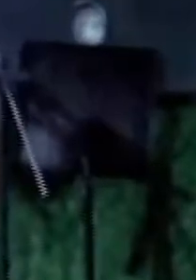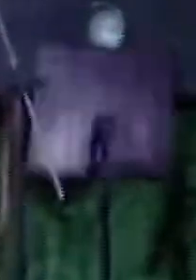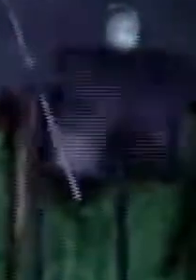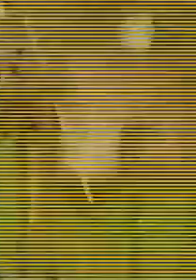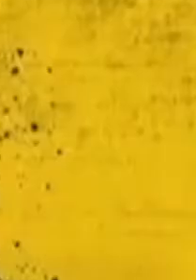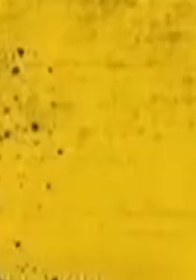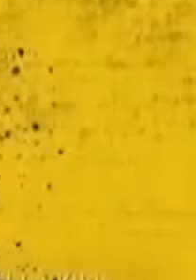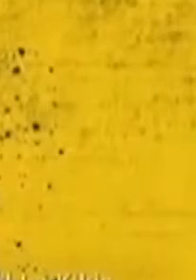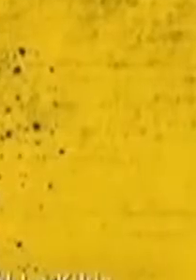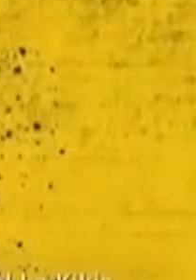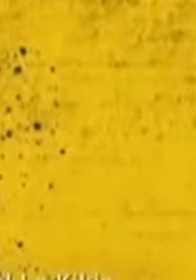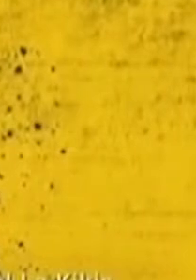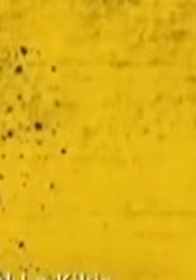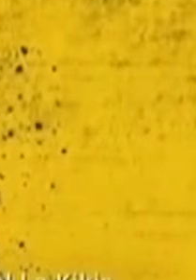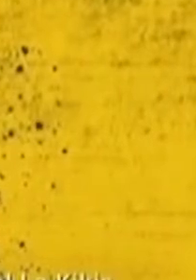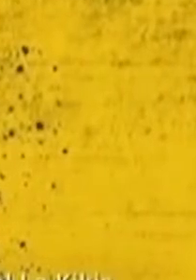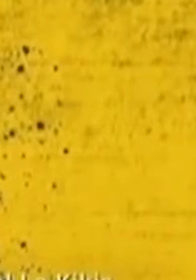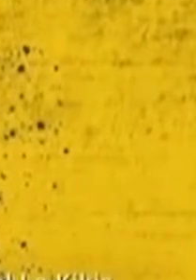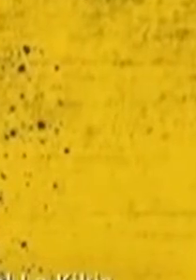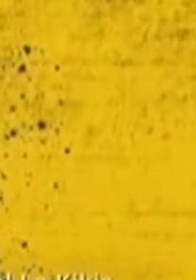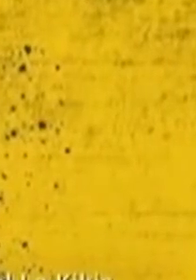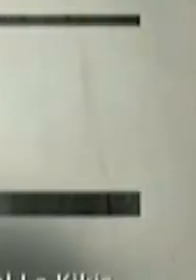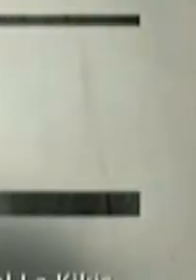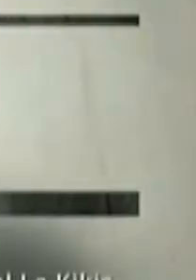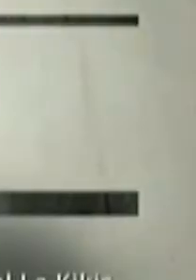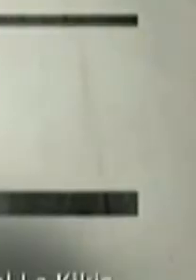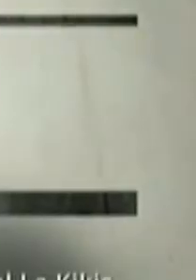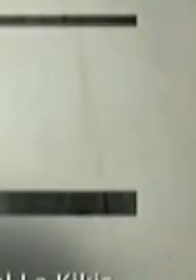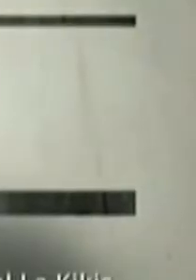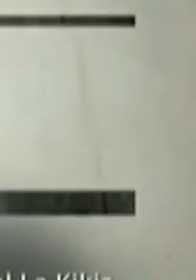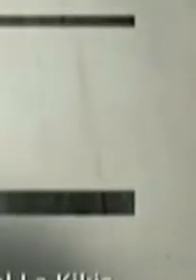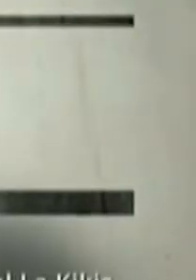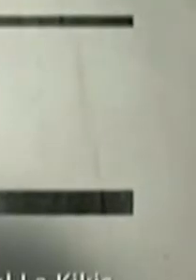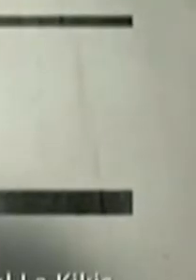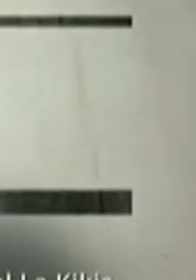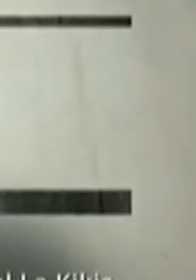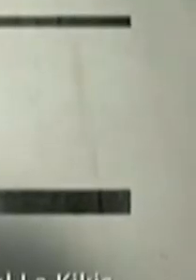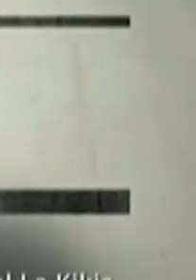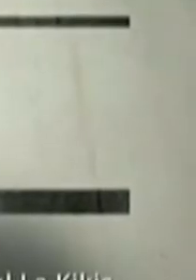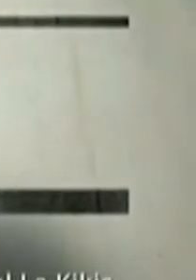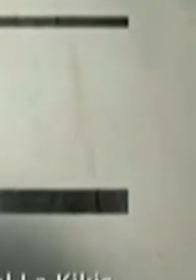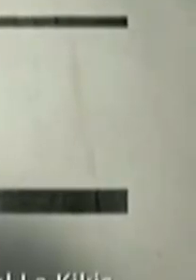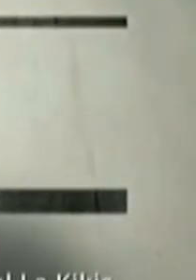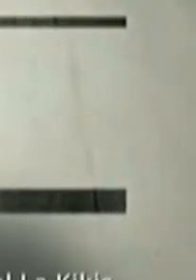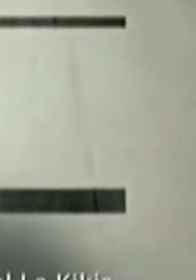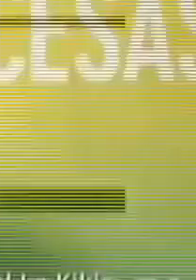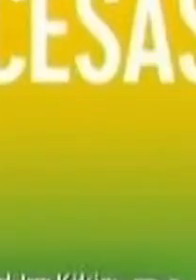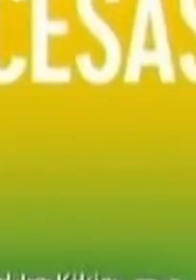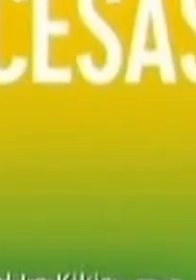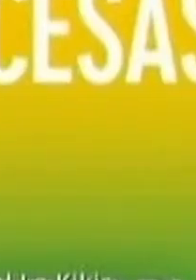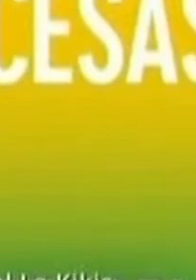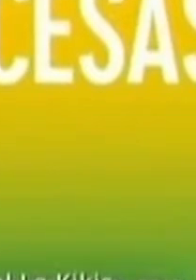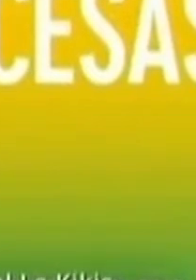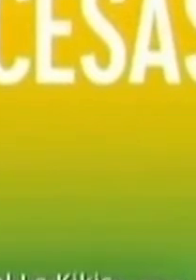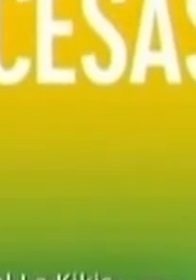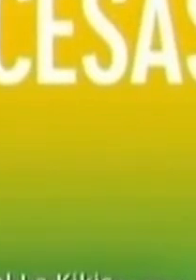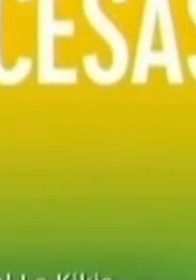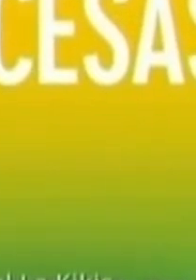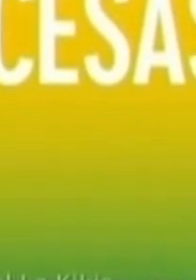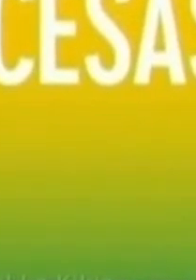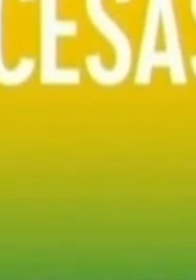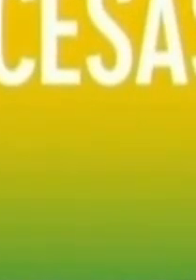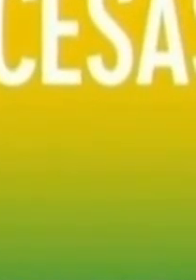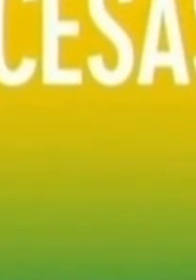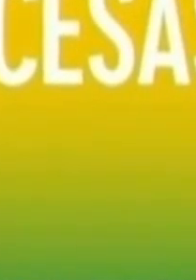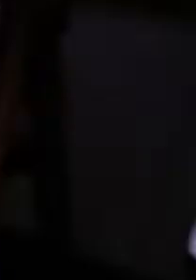benéfico una guionista y comediante estrella con un humor particular lo incongruente que puede llegar a ser la